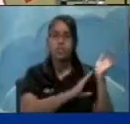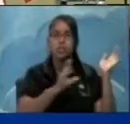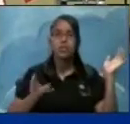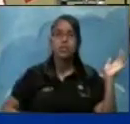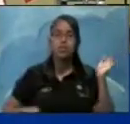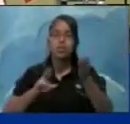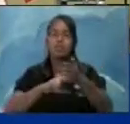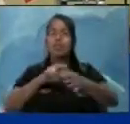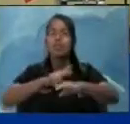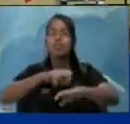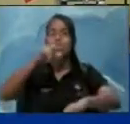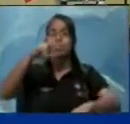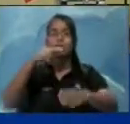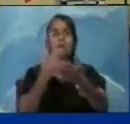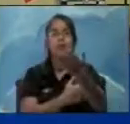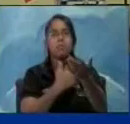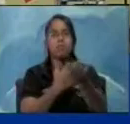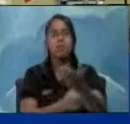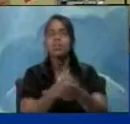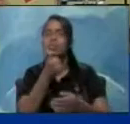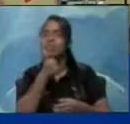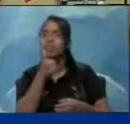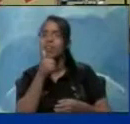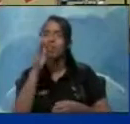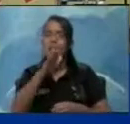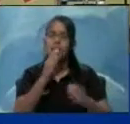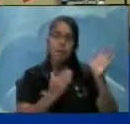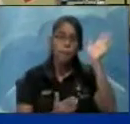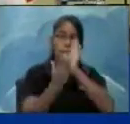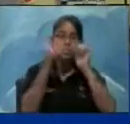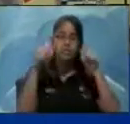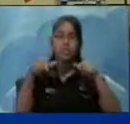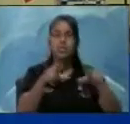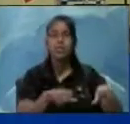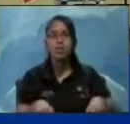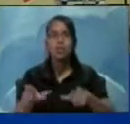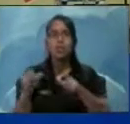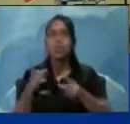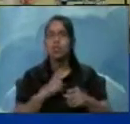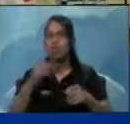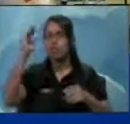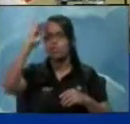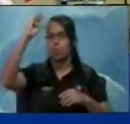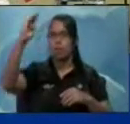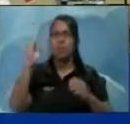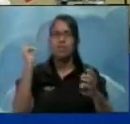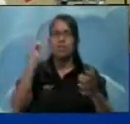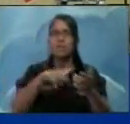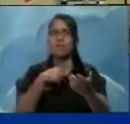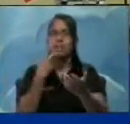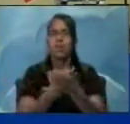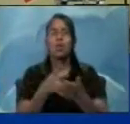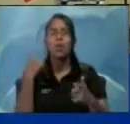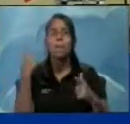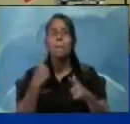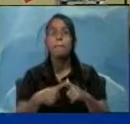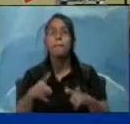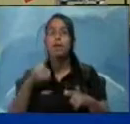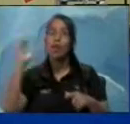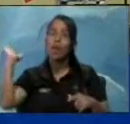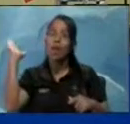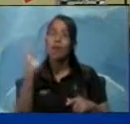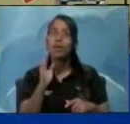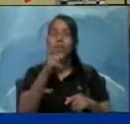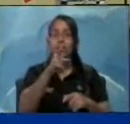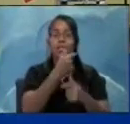resucitó hermano quiénes estaban presentes allí los guardias que cayeron de espalda pero la venida del